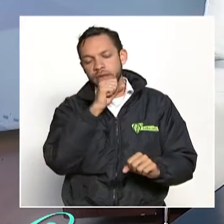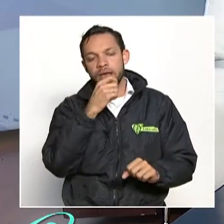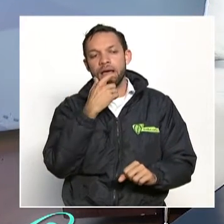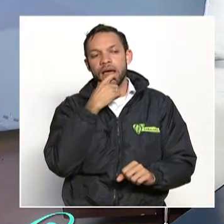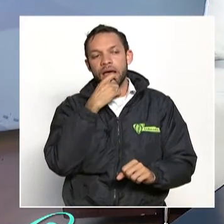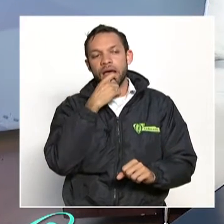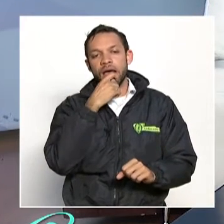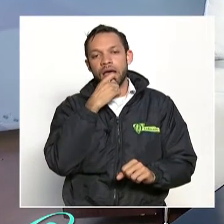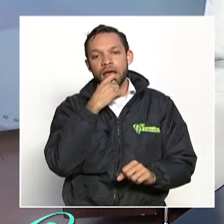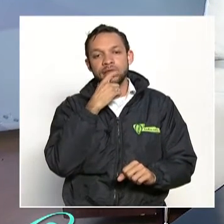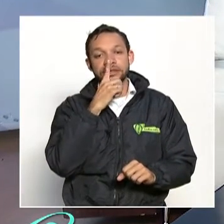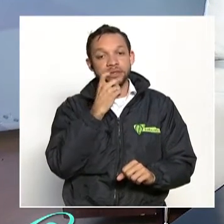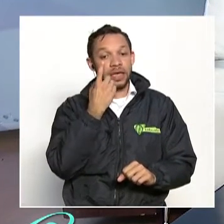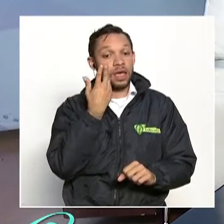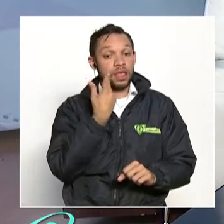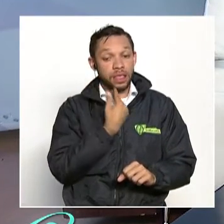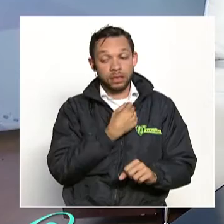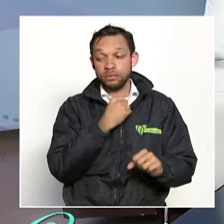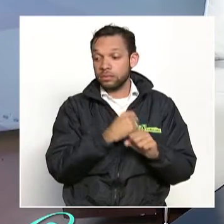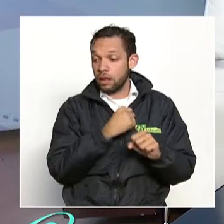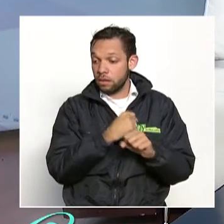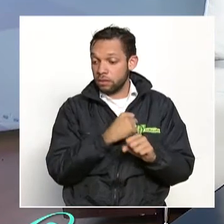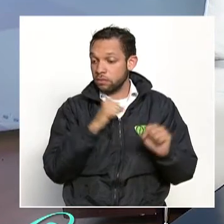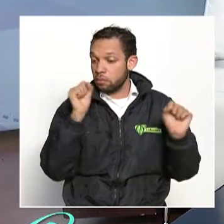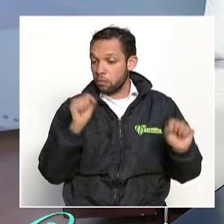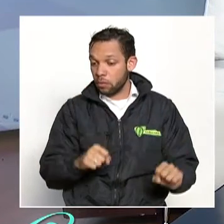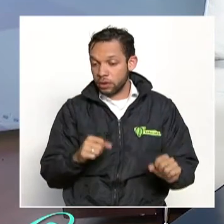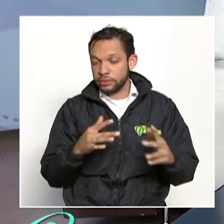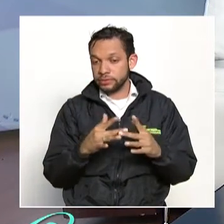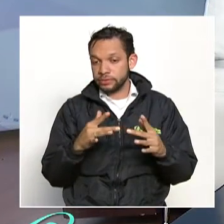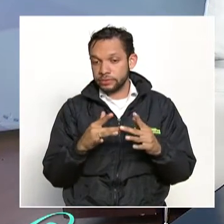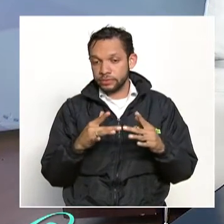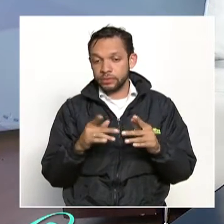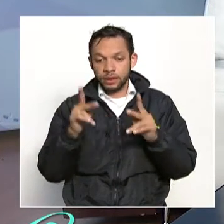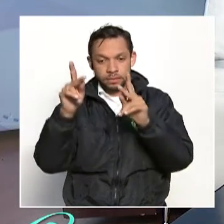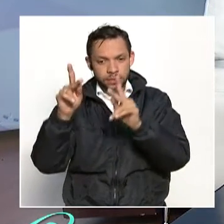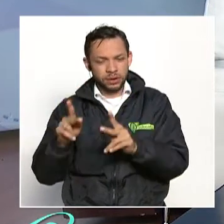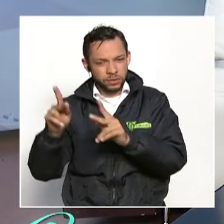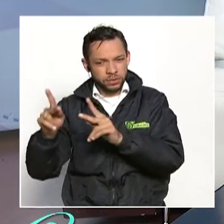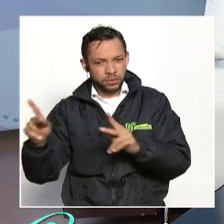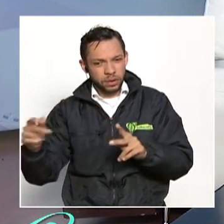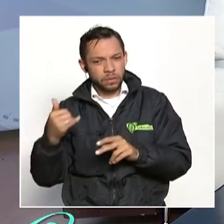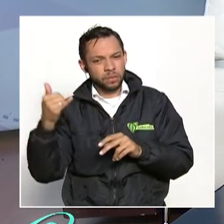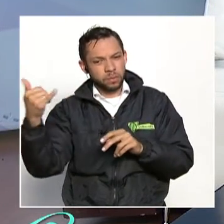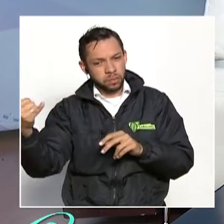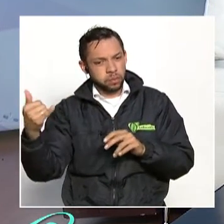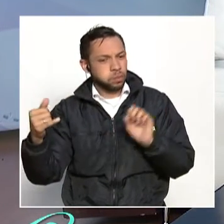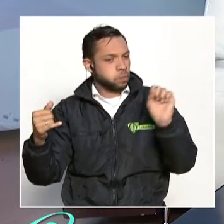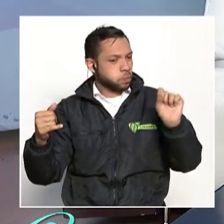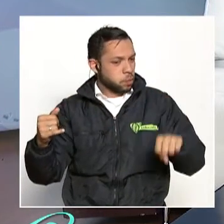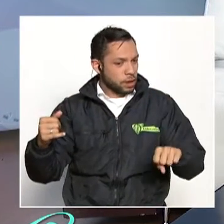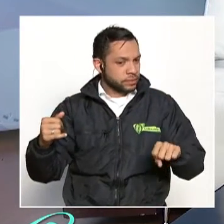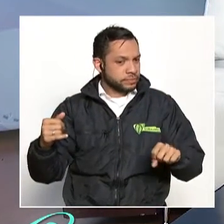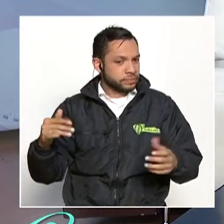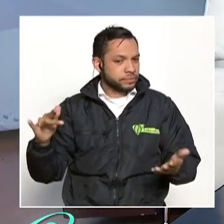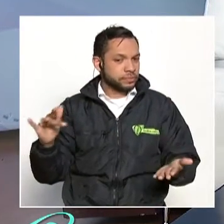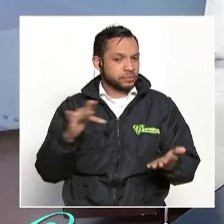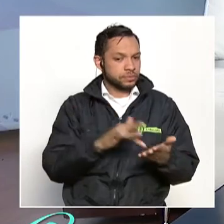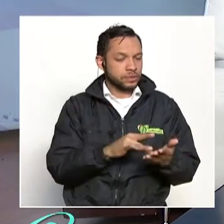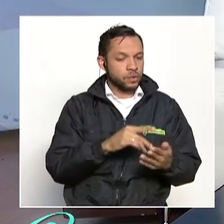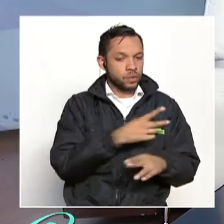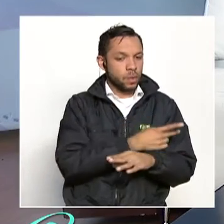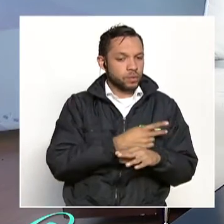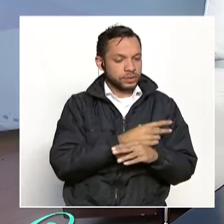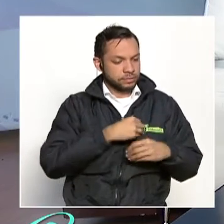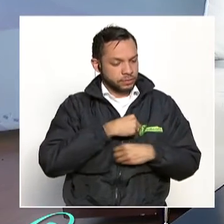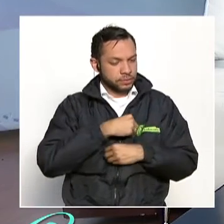de entender en el proceso terapéutico, cómo las personas pueden, digamos, ayudarse con